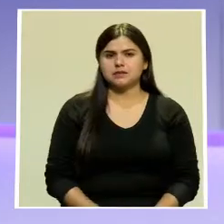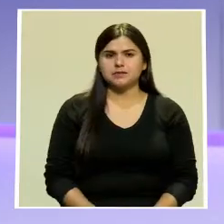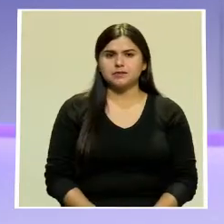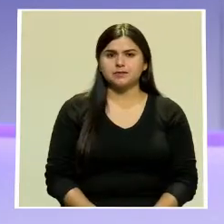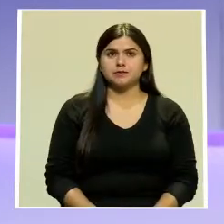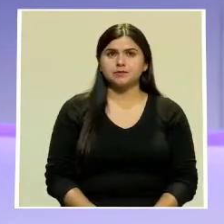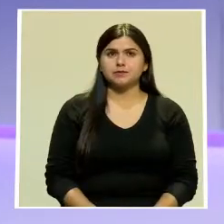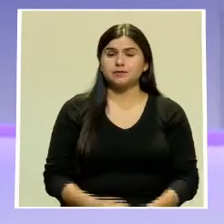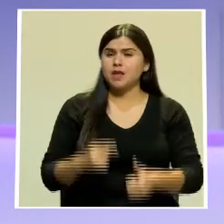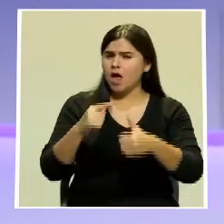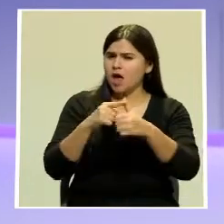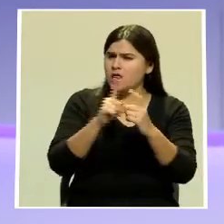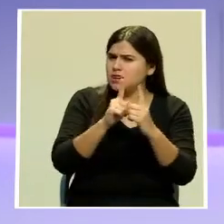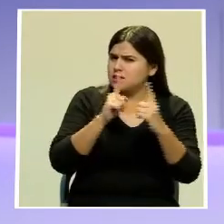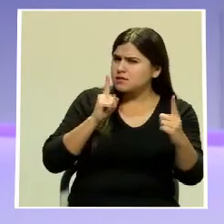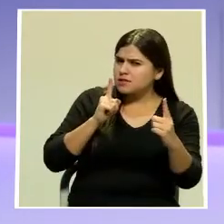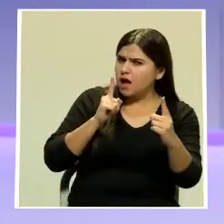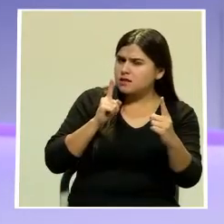Distancia,